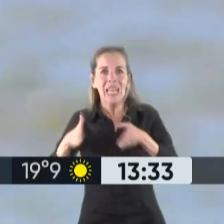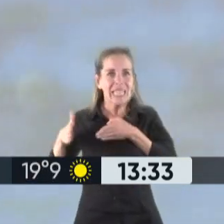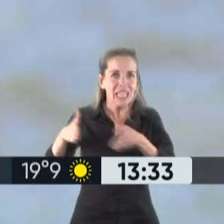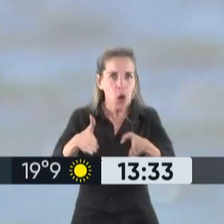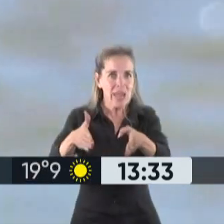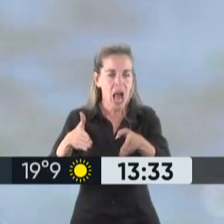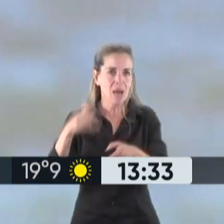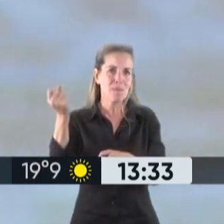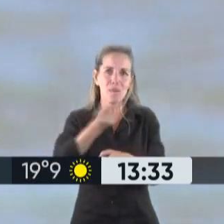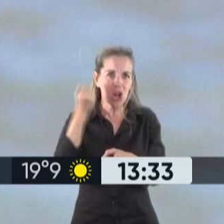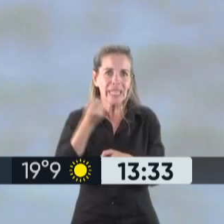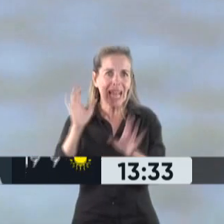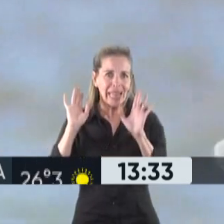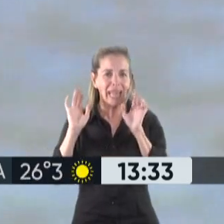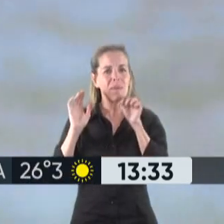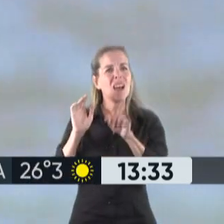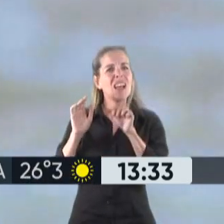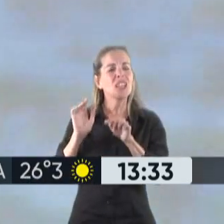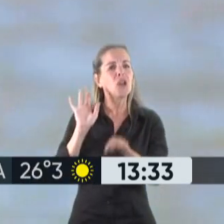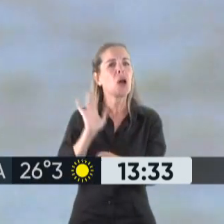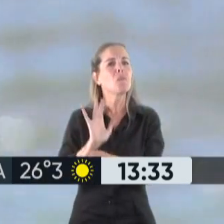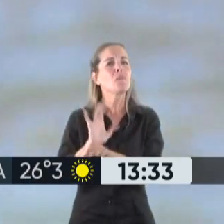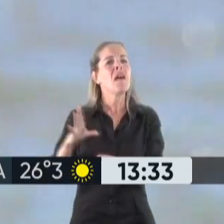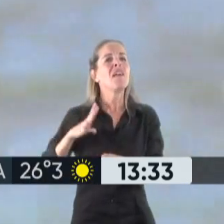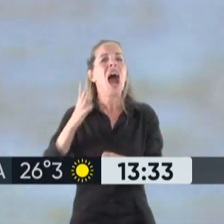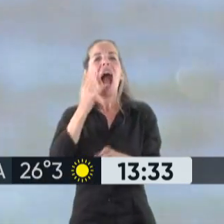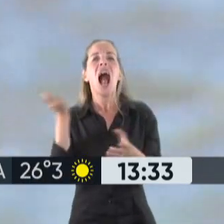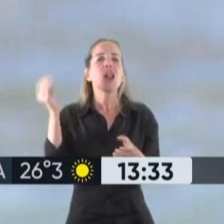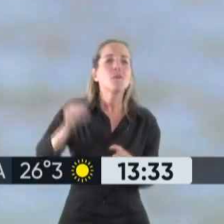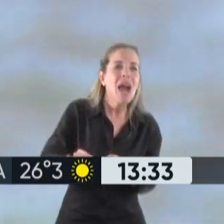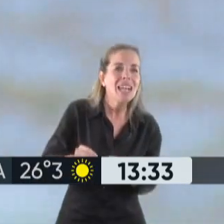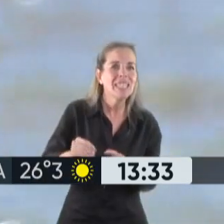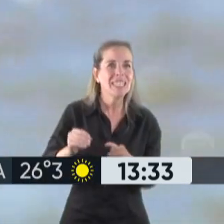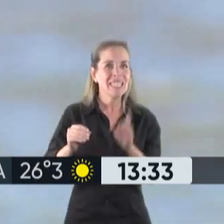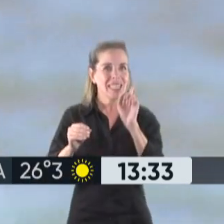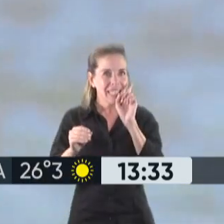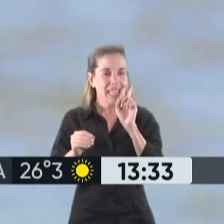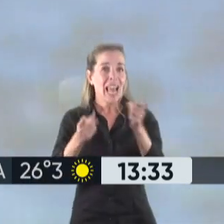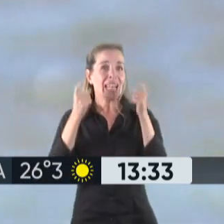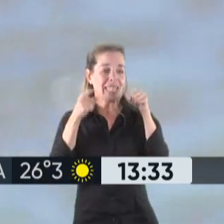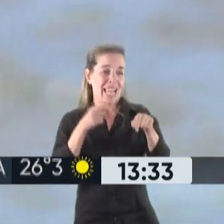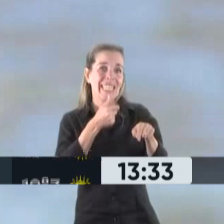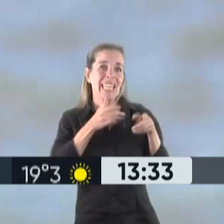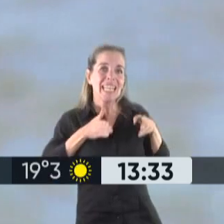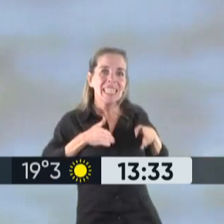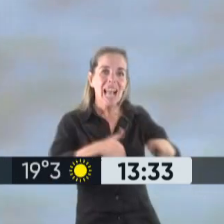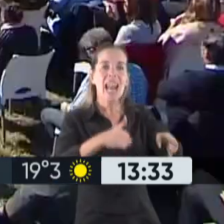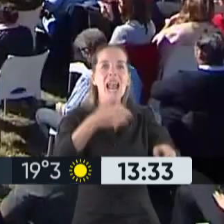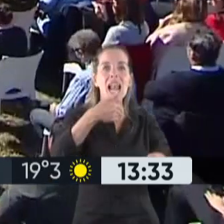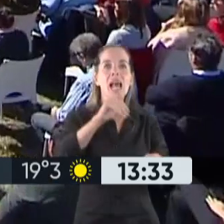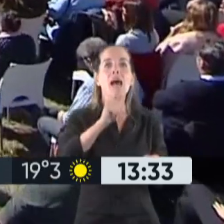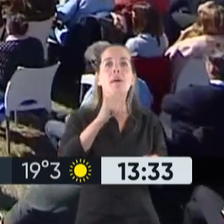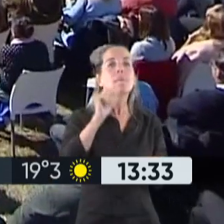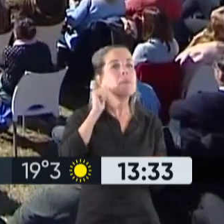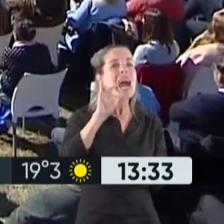importante, pero la hidrovía era como que no terminaba de cerrar si no tenía la construcción del Canal Magdalena, porque precisamente